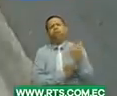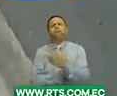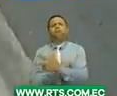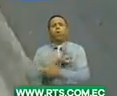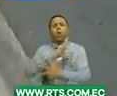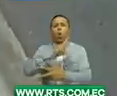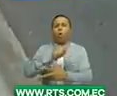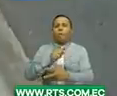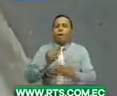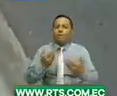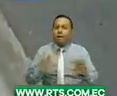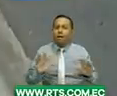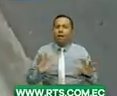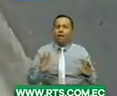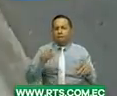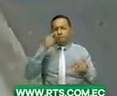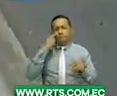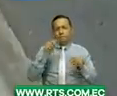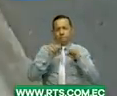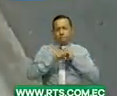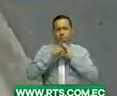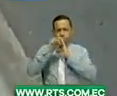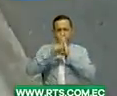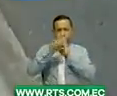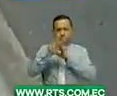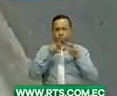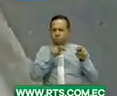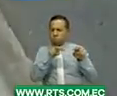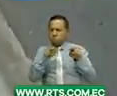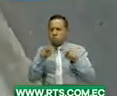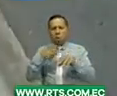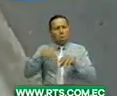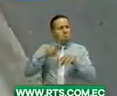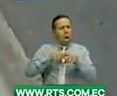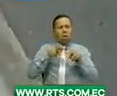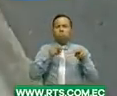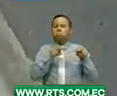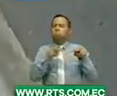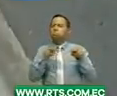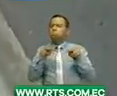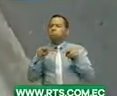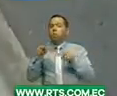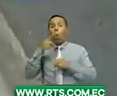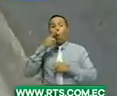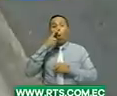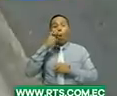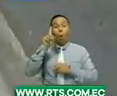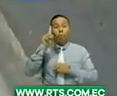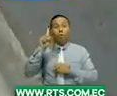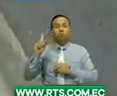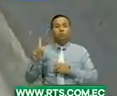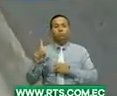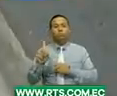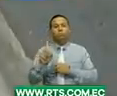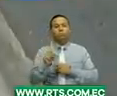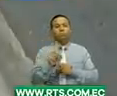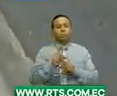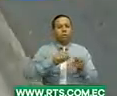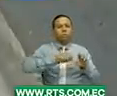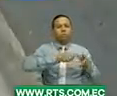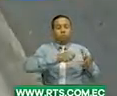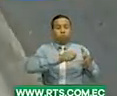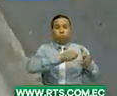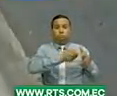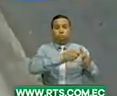Aquí parece que es un día como cualquier otro en el puerto principal. Vemos como un sujeto ingresa hasta el vehículo gris,